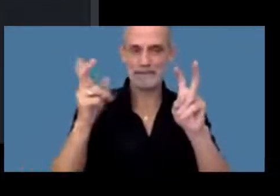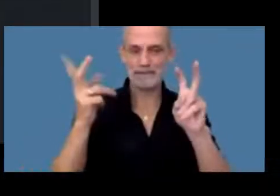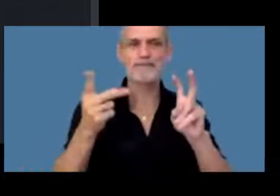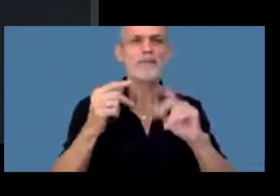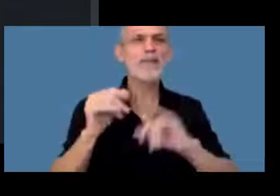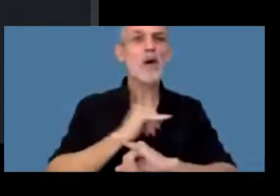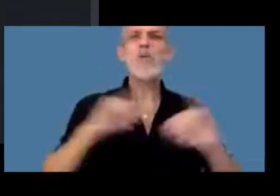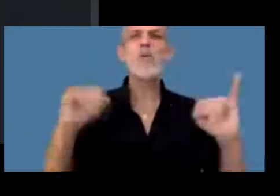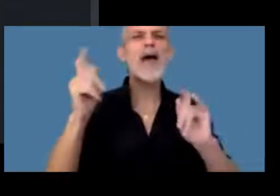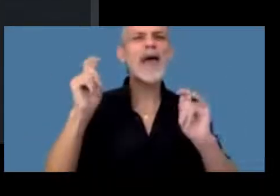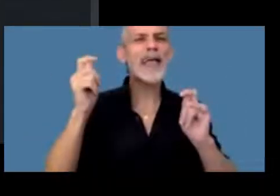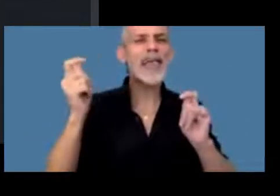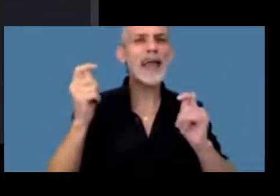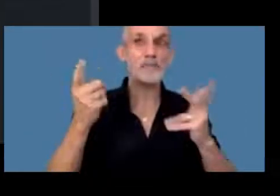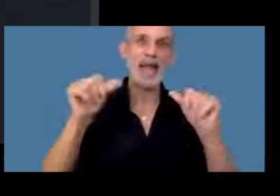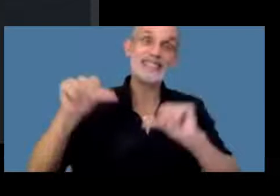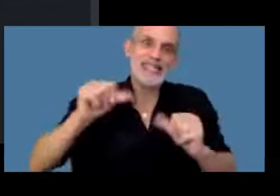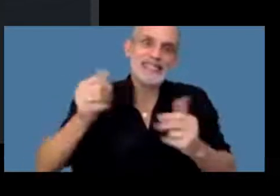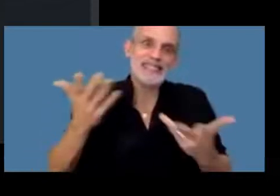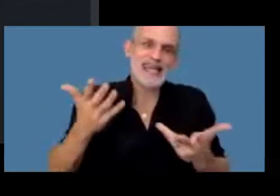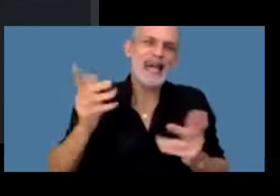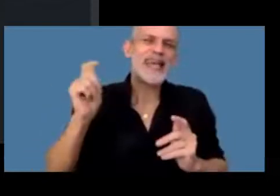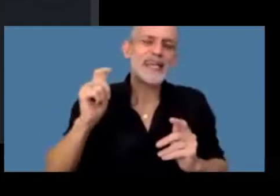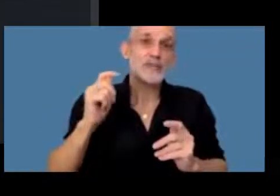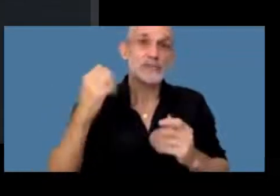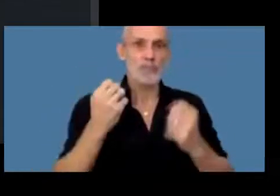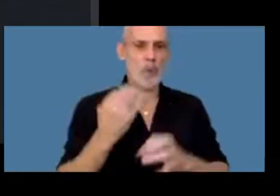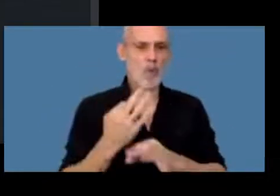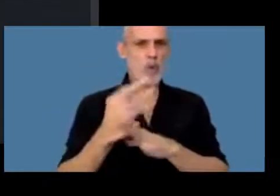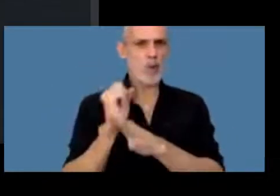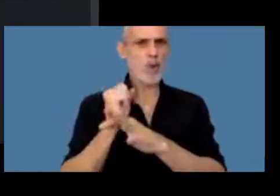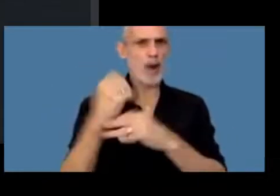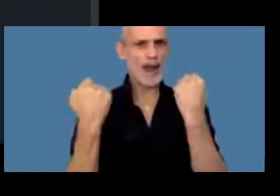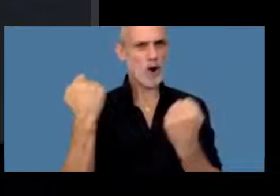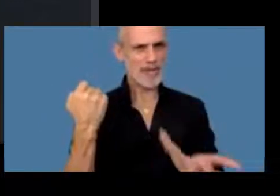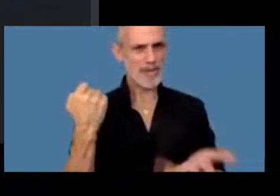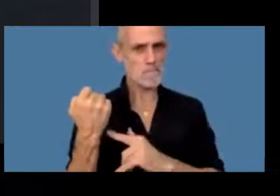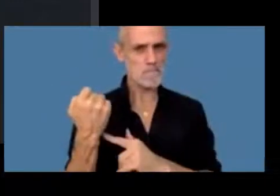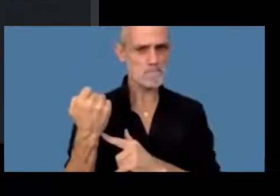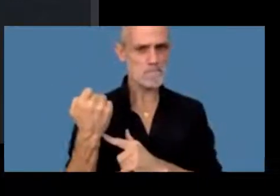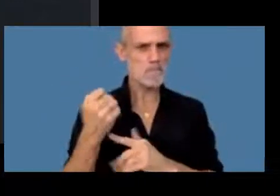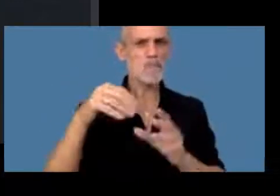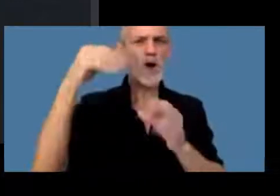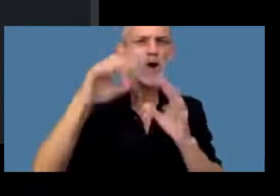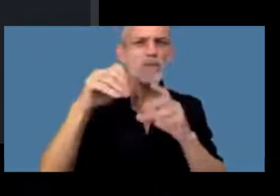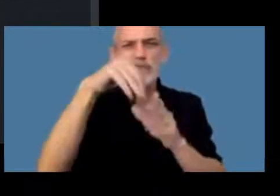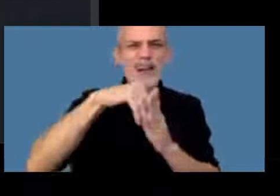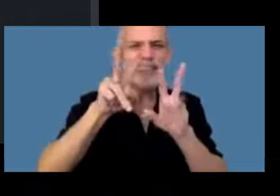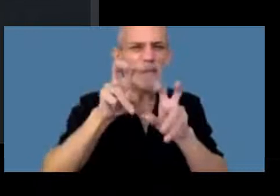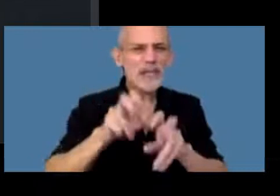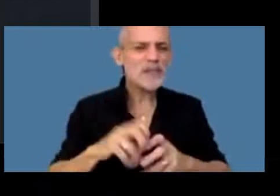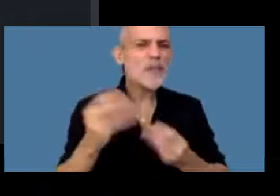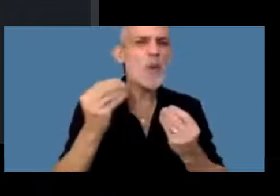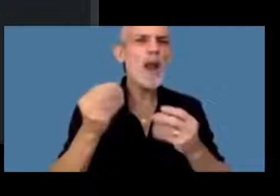de esa, entre comillas, ciencia empezaron a ser los economistas. Y el contenido, lo que se empezó a discutir a partir de ahí, eran las